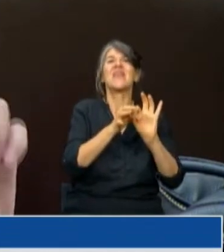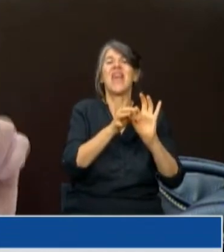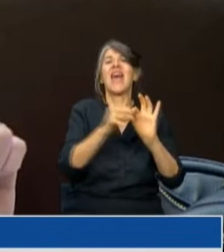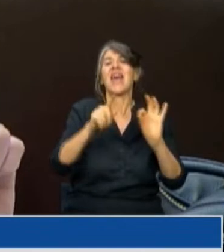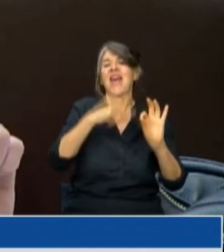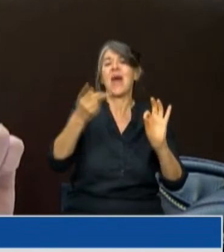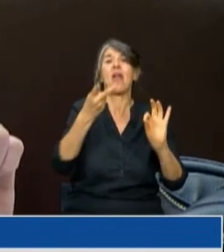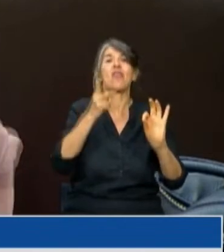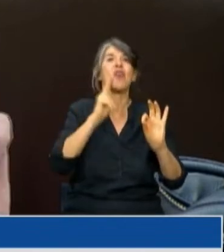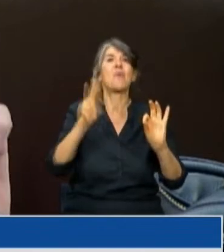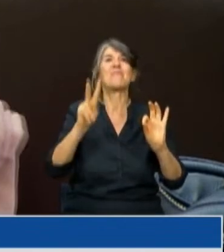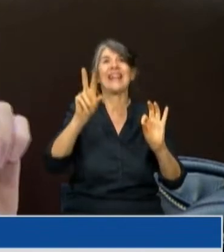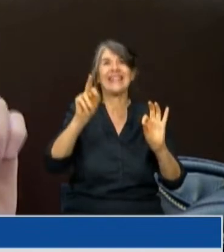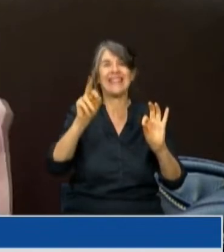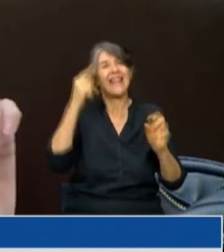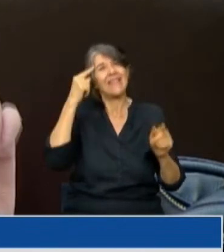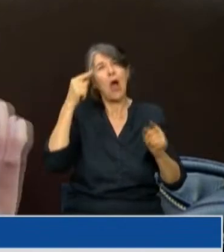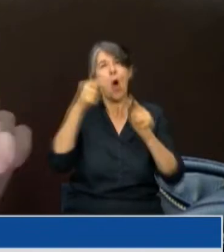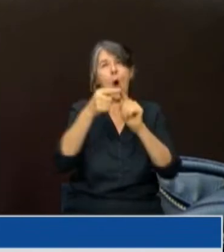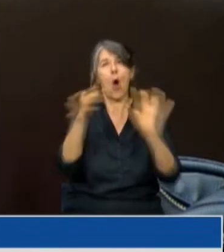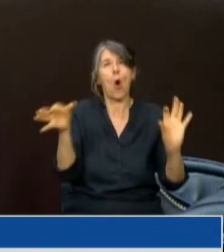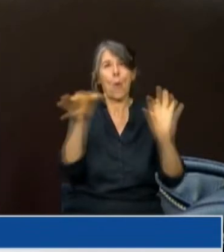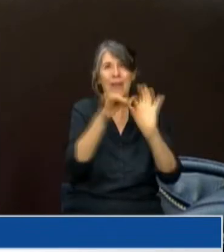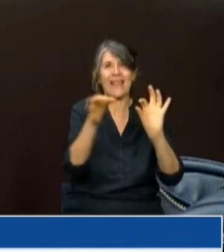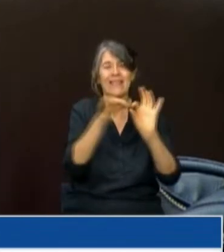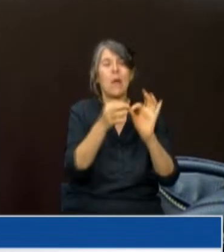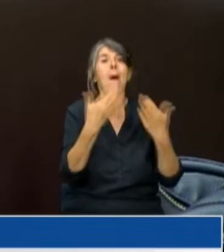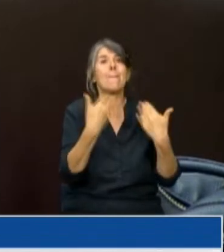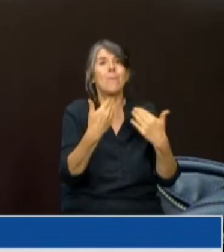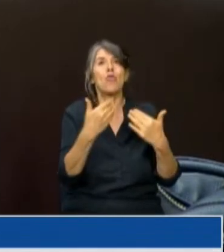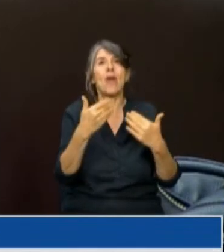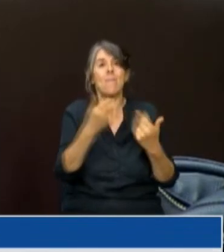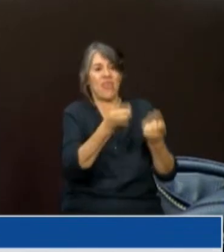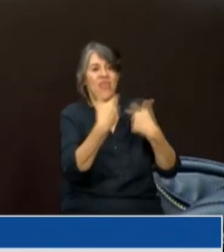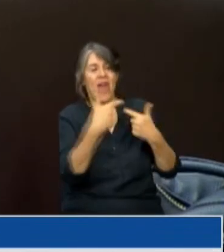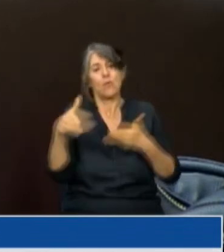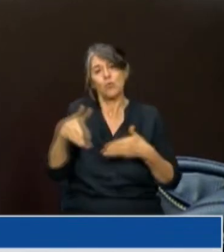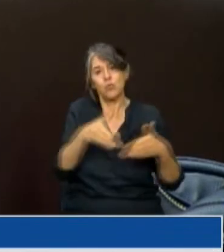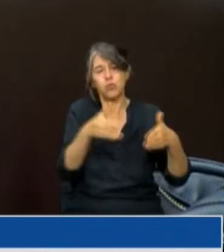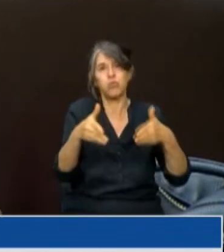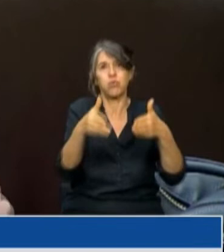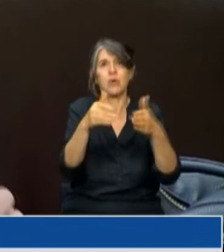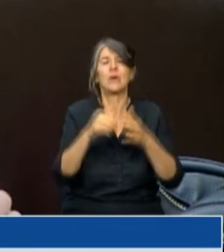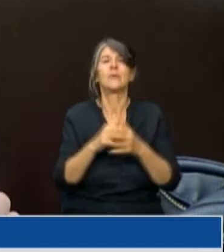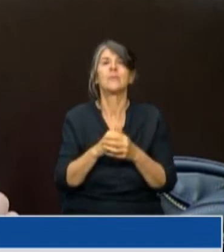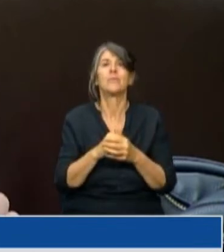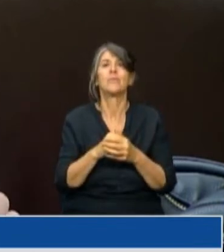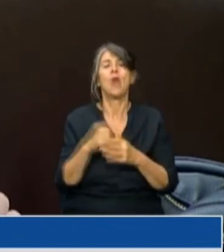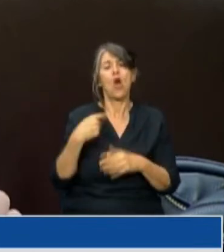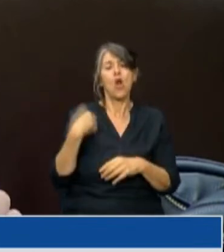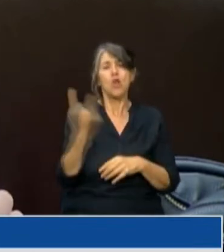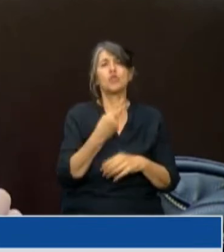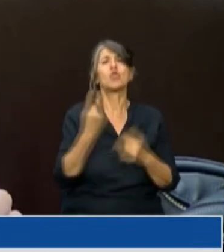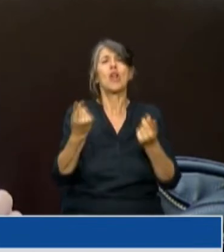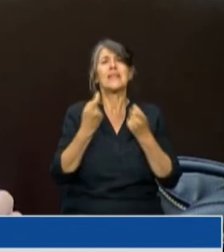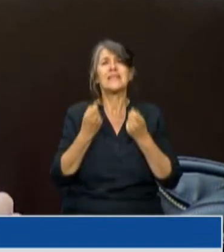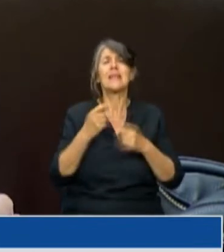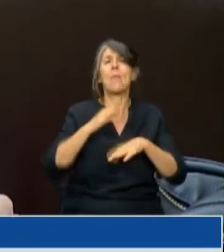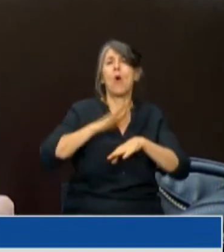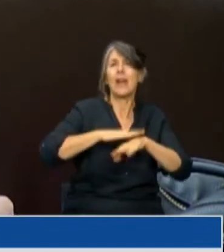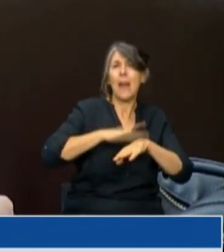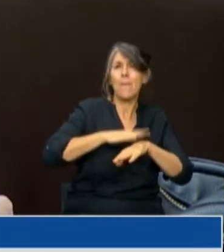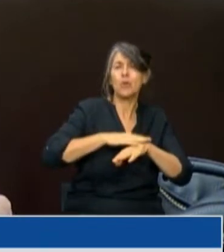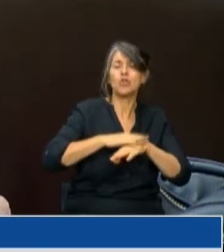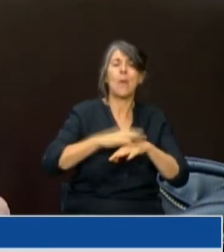podremos avanzar con estrategias orientadoras. Necesitamos un espíritu de responsabilidad y compromiso en